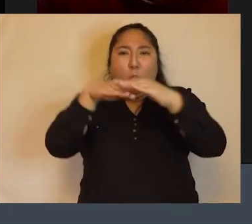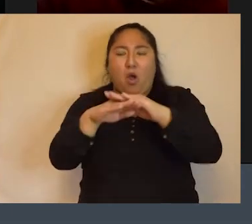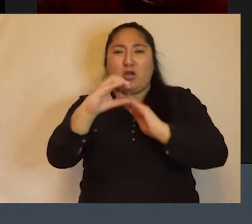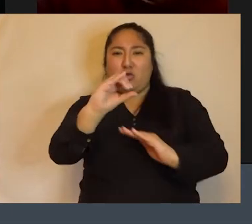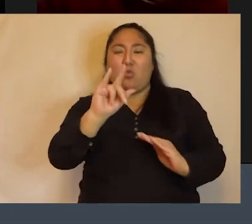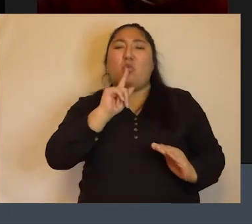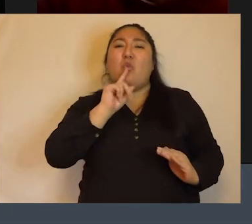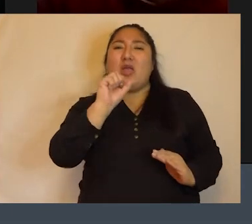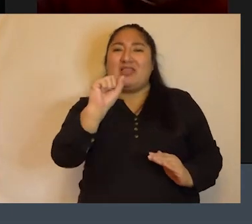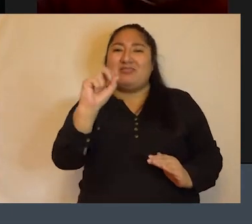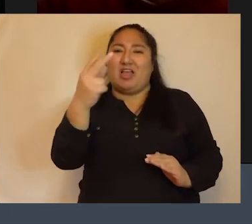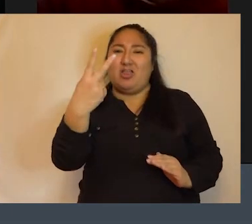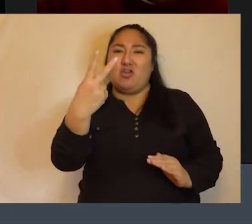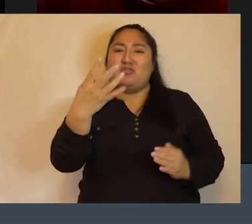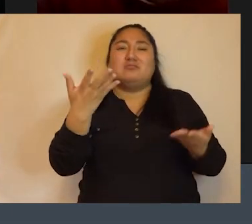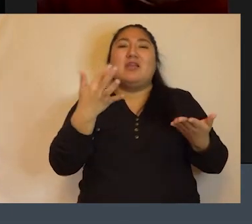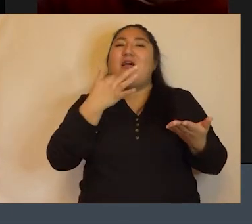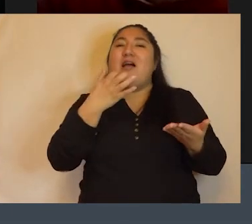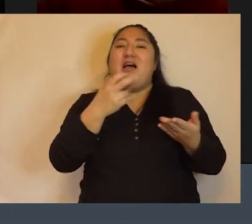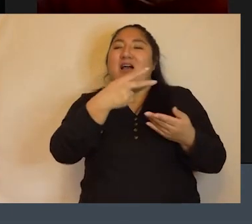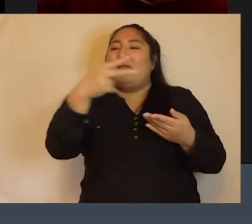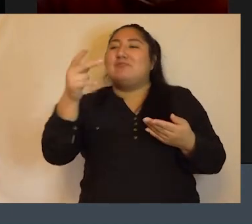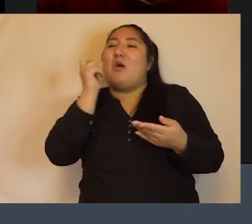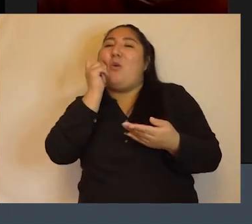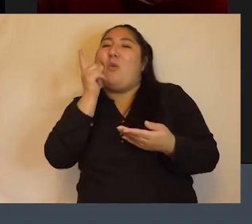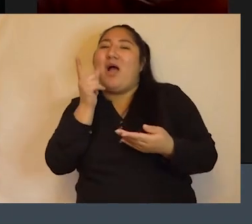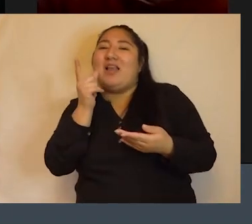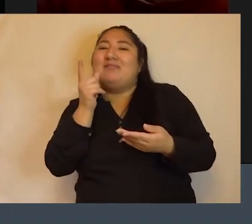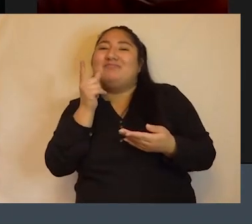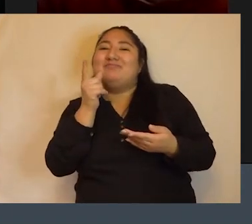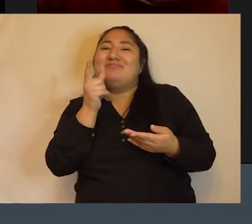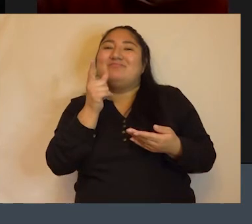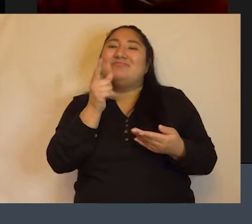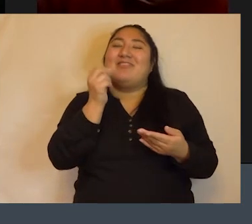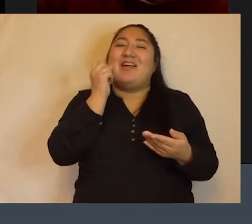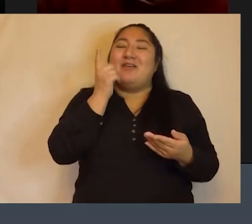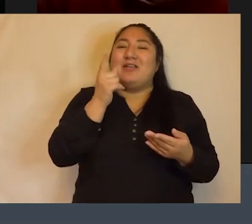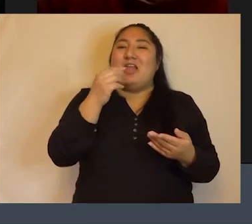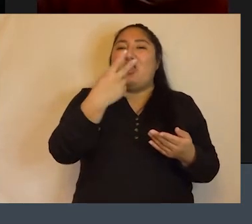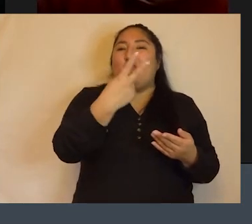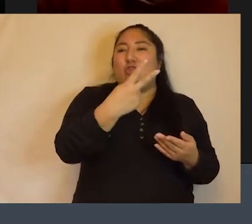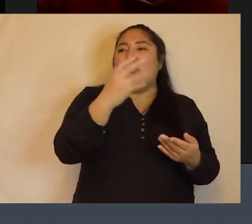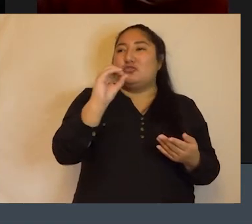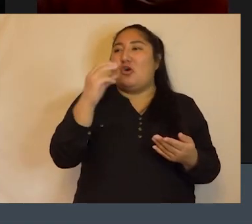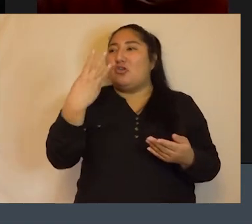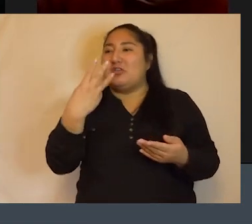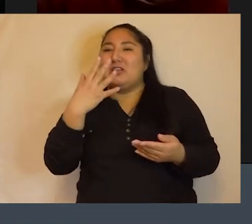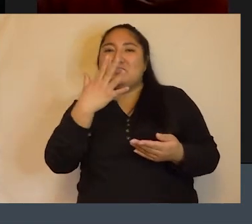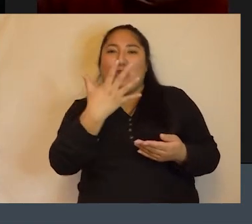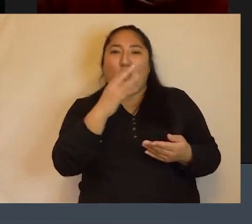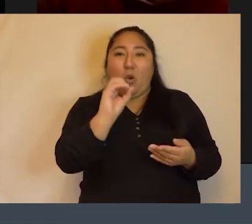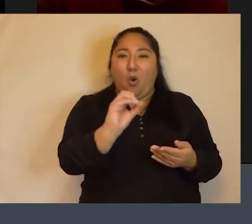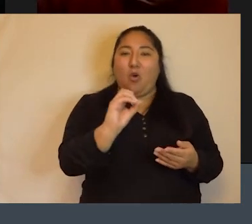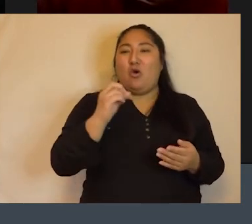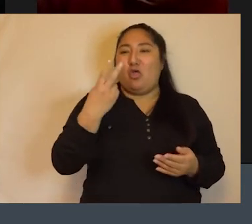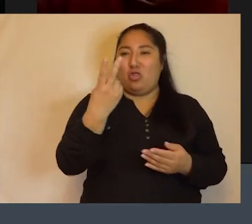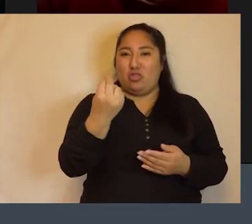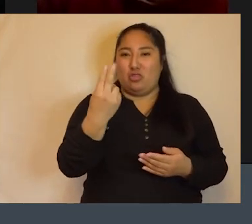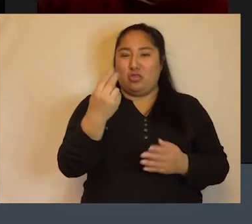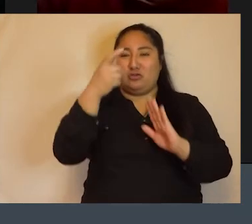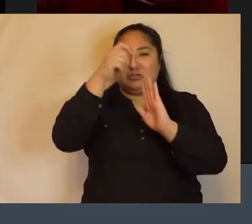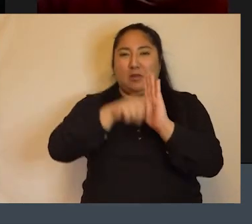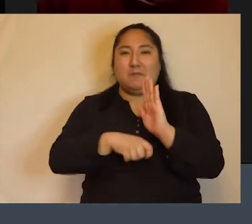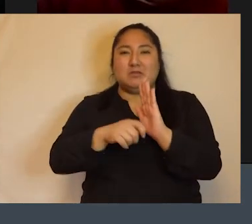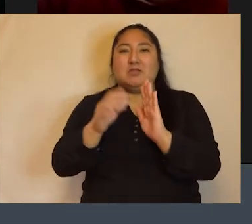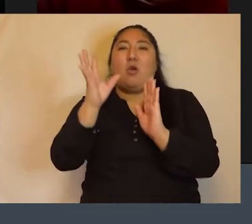cuenta 2? Dice, quiero aumentar el capital. ¿En qué fondo conviene si lo voy a sacar en 3, 6 o 12 meses? Dice, ¿cuánto ganaría